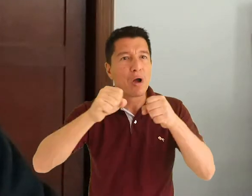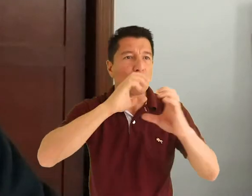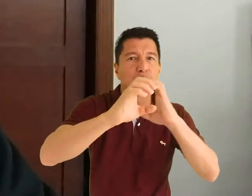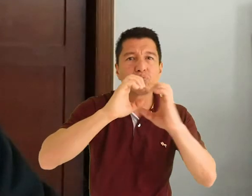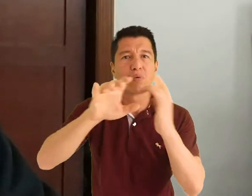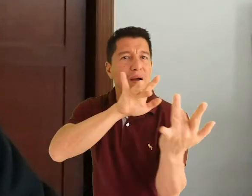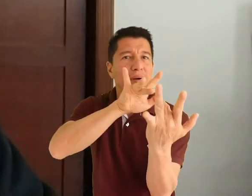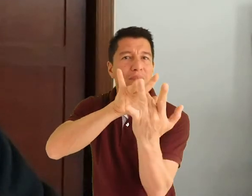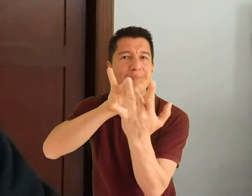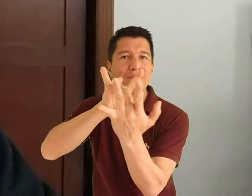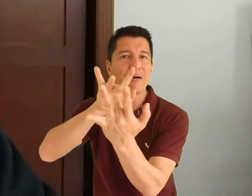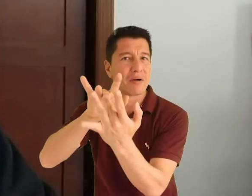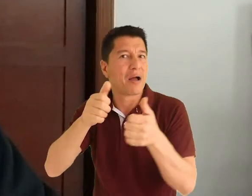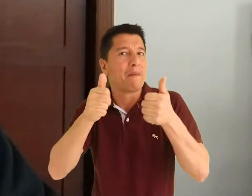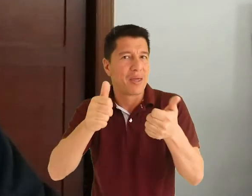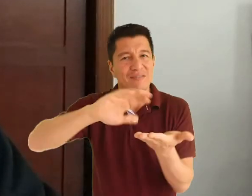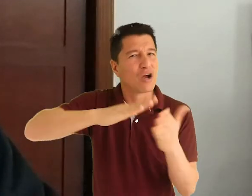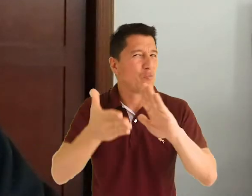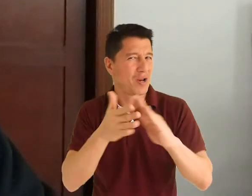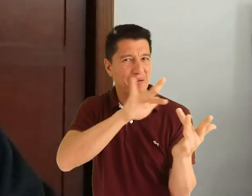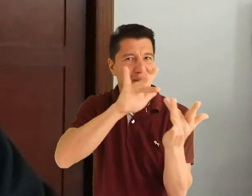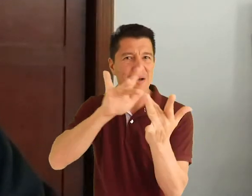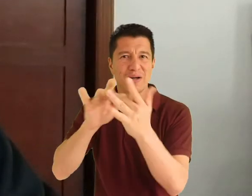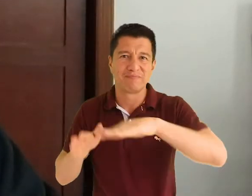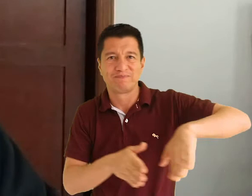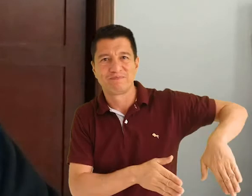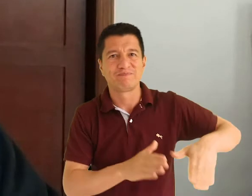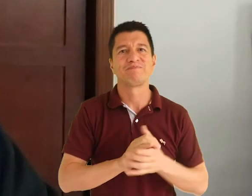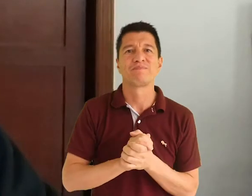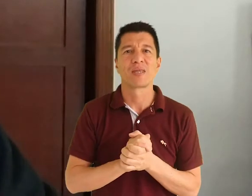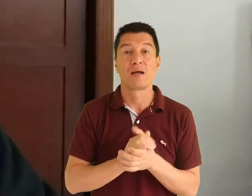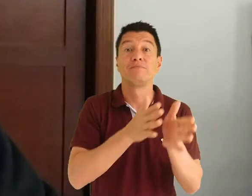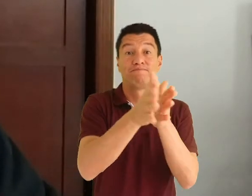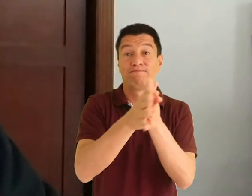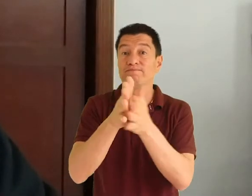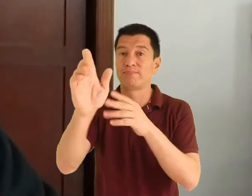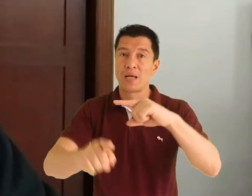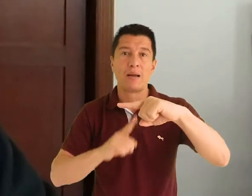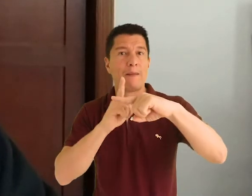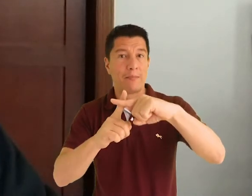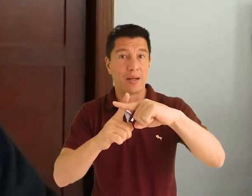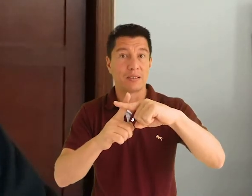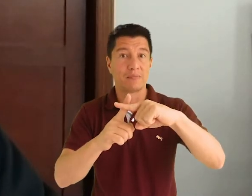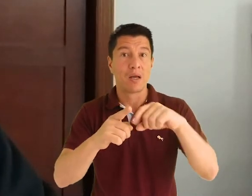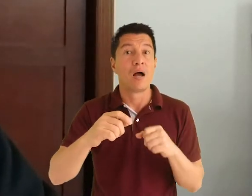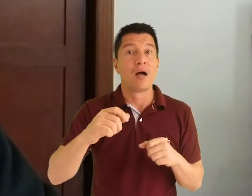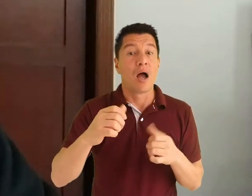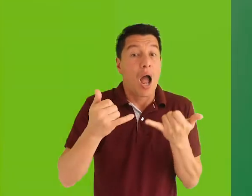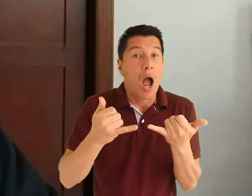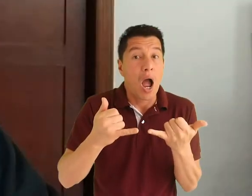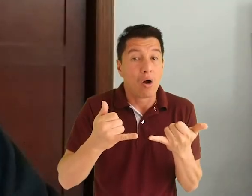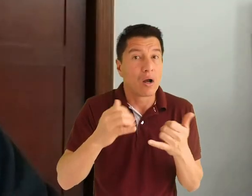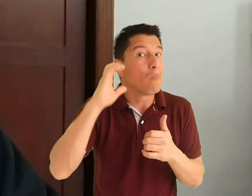unan a esta fanpage, que sería como la forma de comunicación más directa entre nosotros como